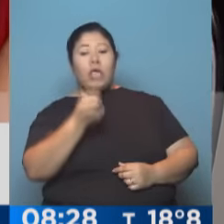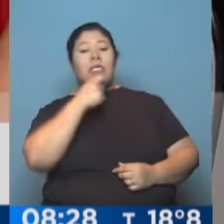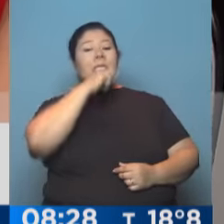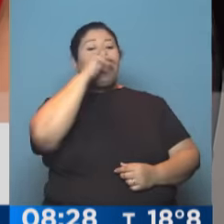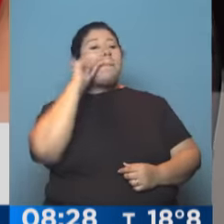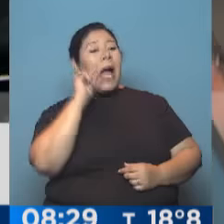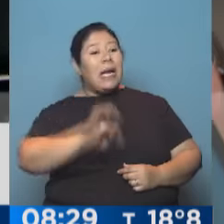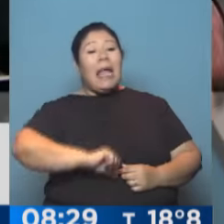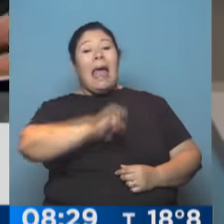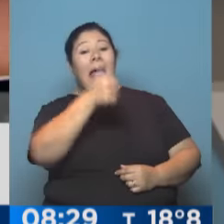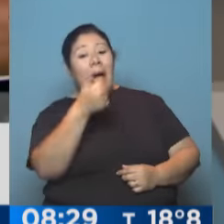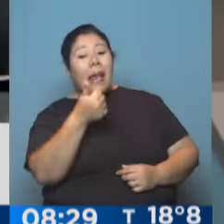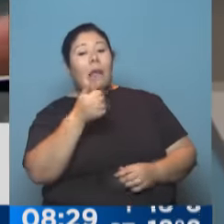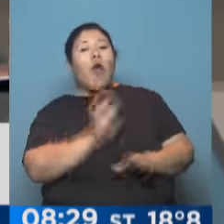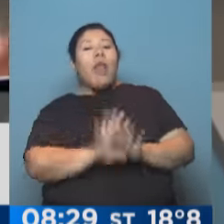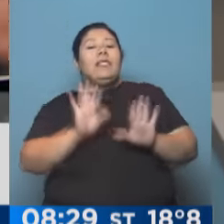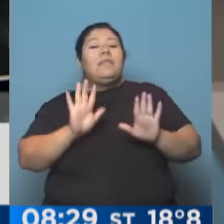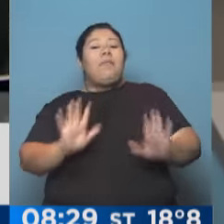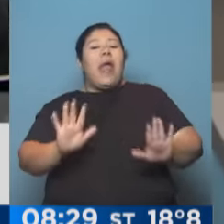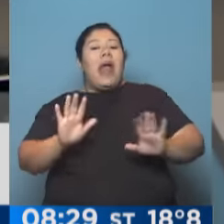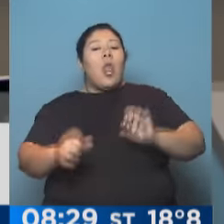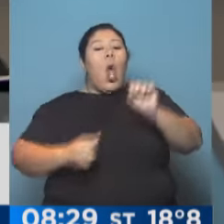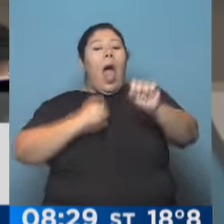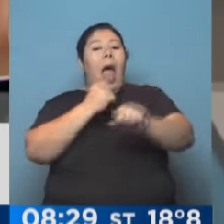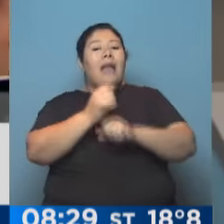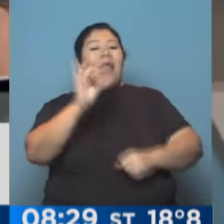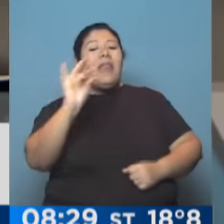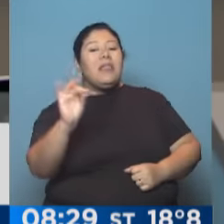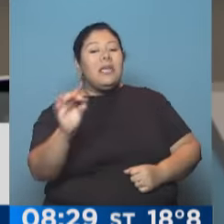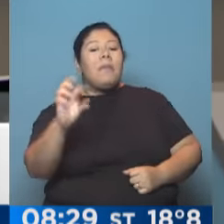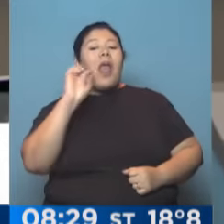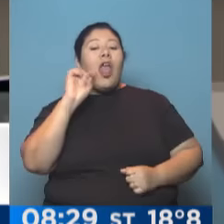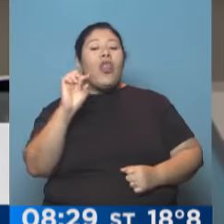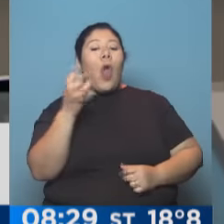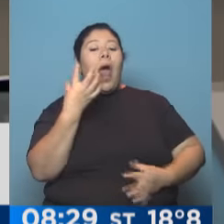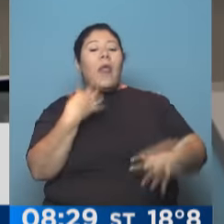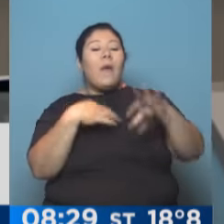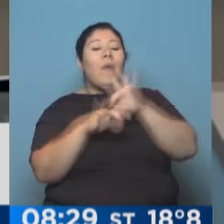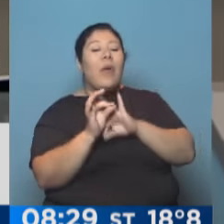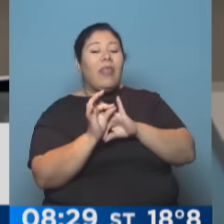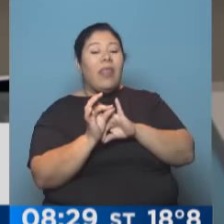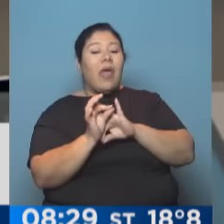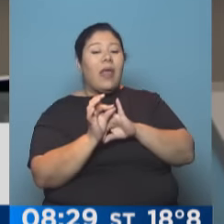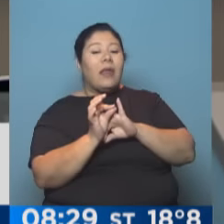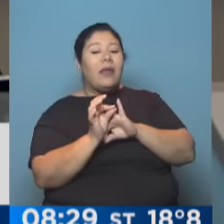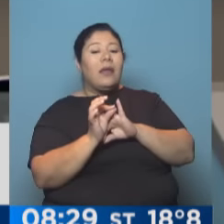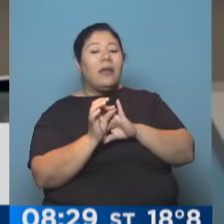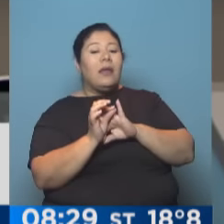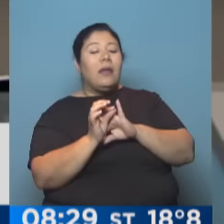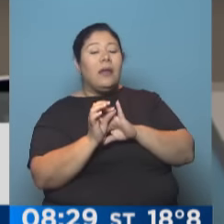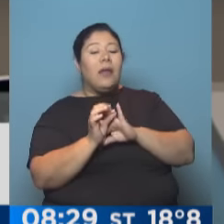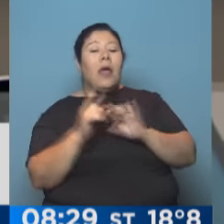ma esperamos a diciembre a ver a qué dólar ahos este resultado de la de las